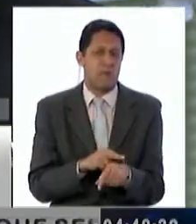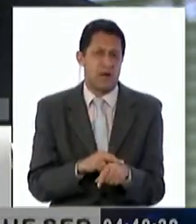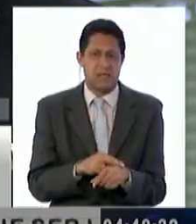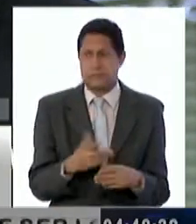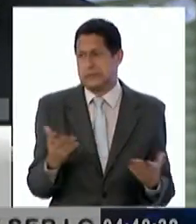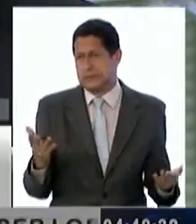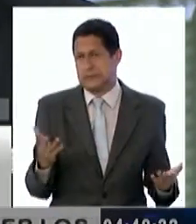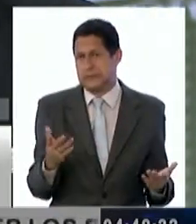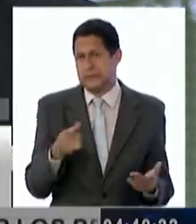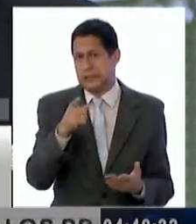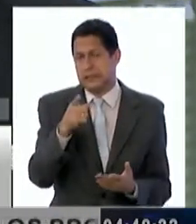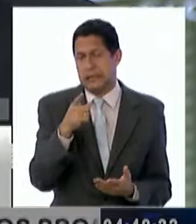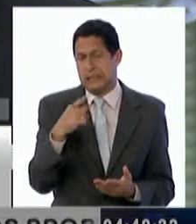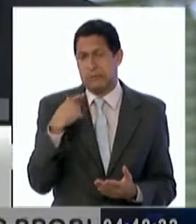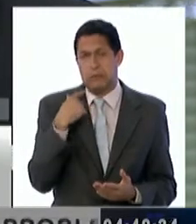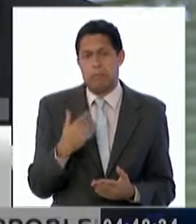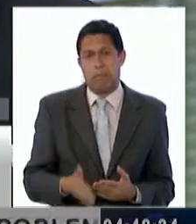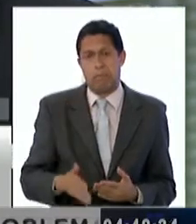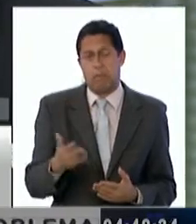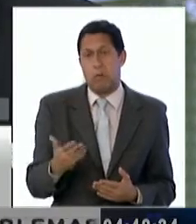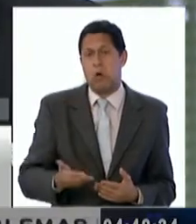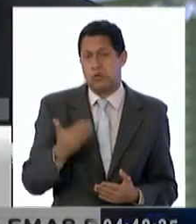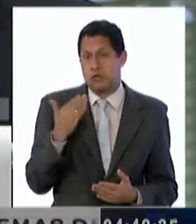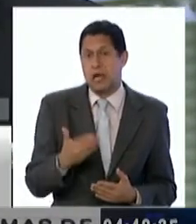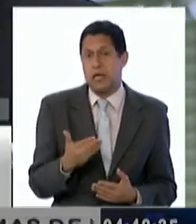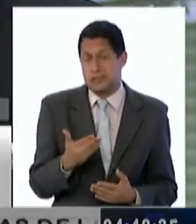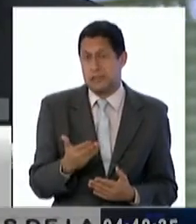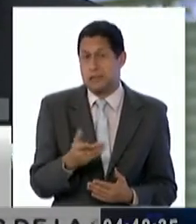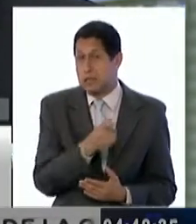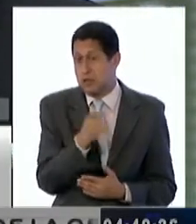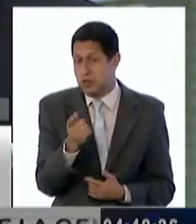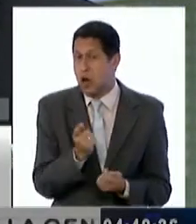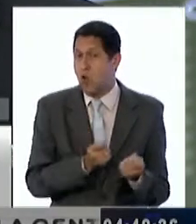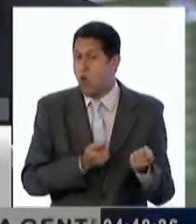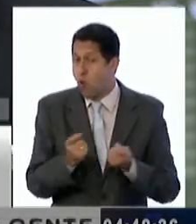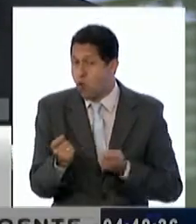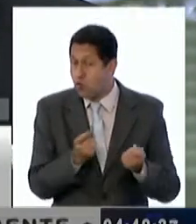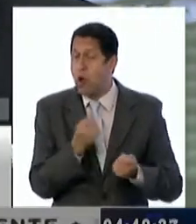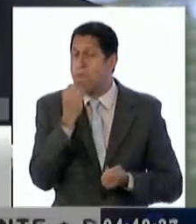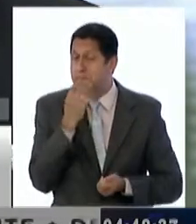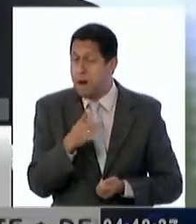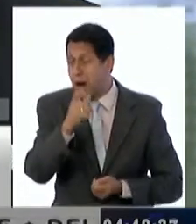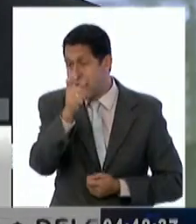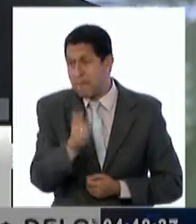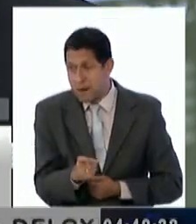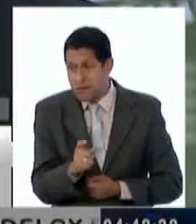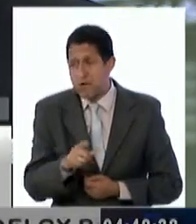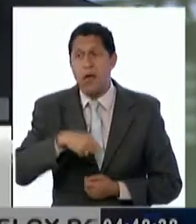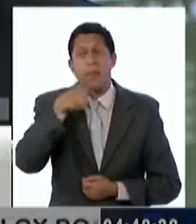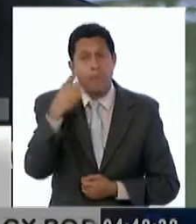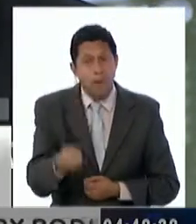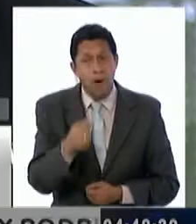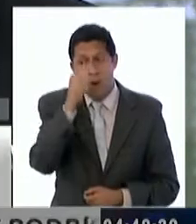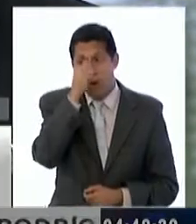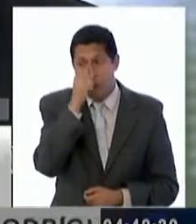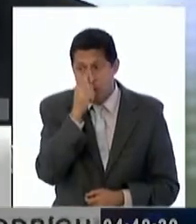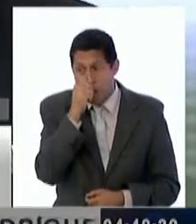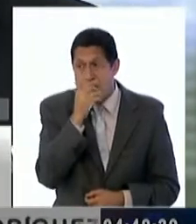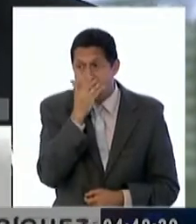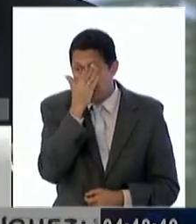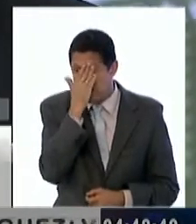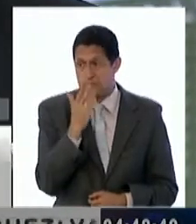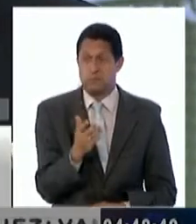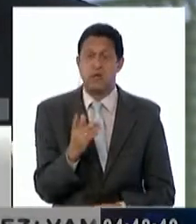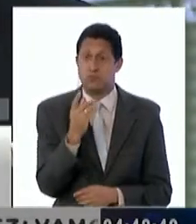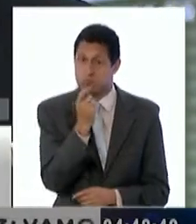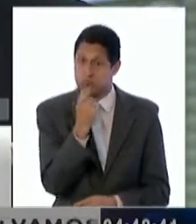y de todo ello influye por eso es que es sumamente importante controlar muy bien a los pacientes dentro postoperatorio y que cumplan todo el tratamiento